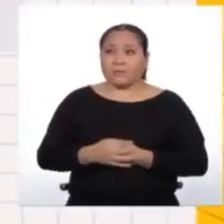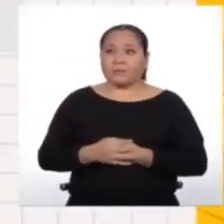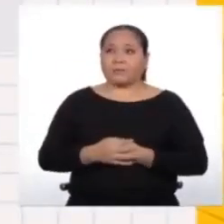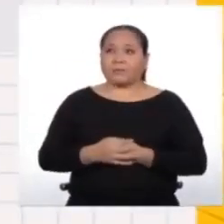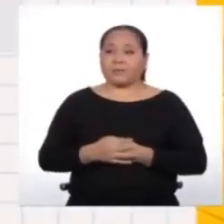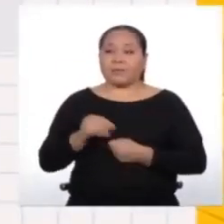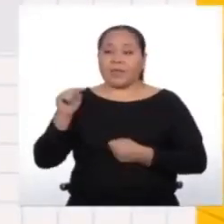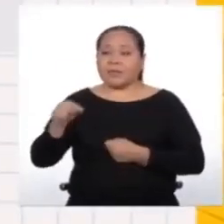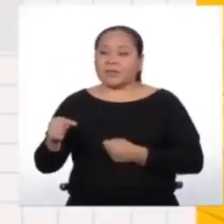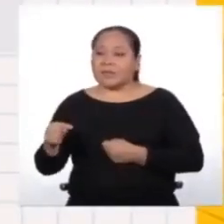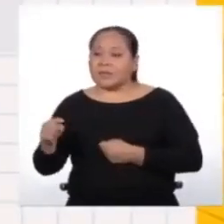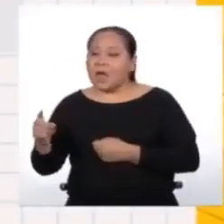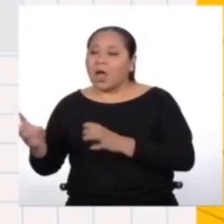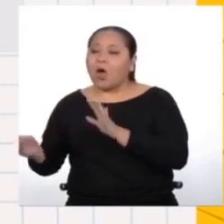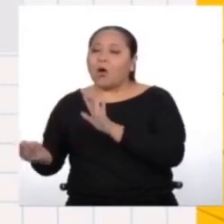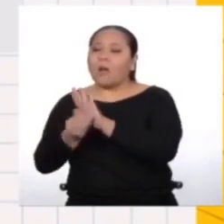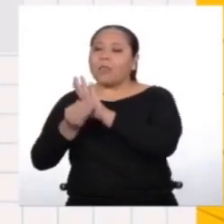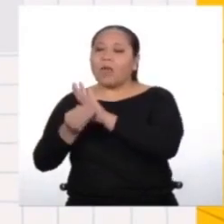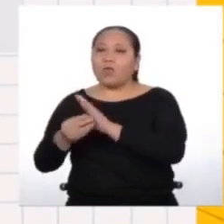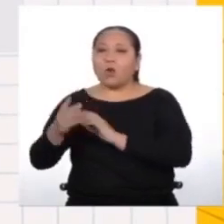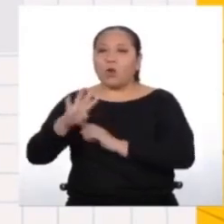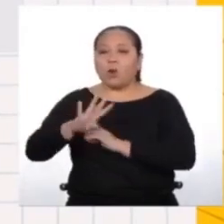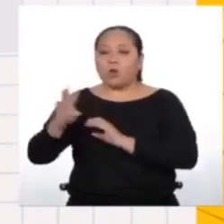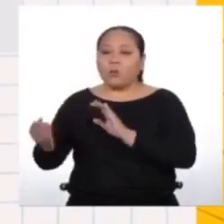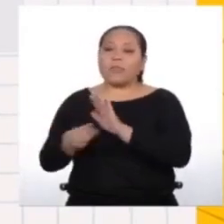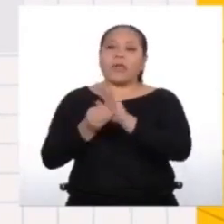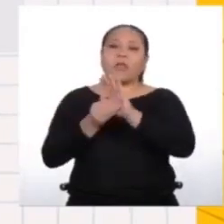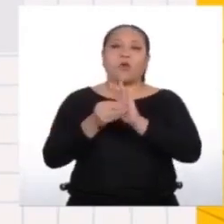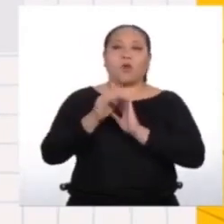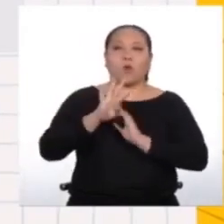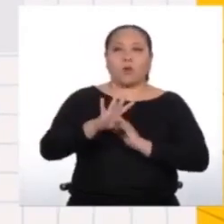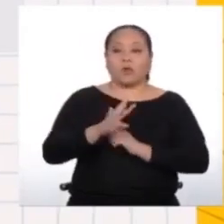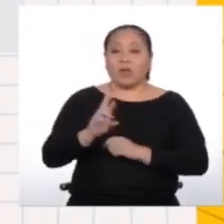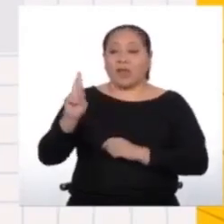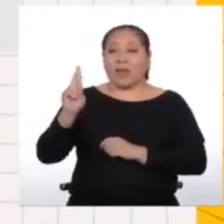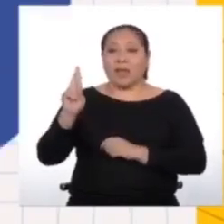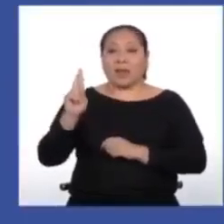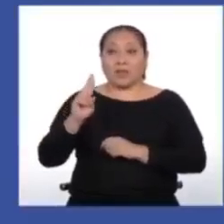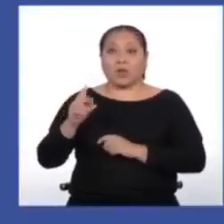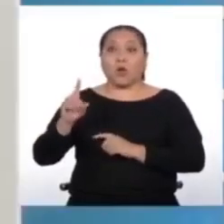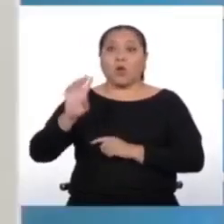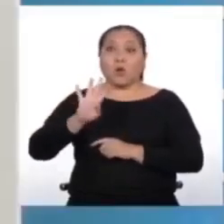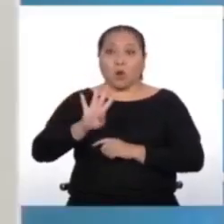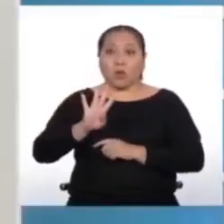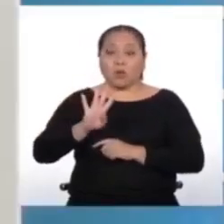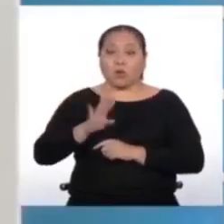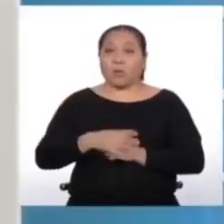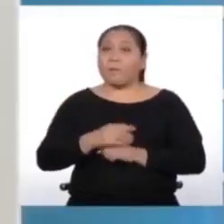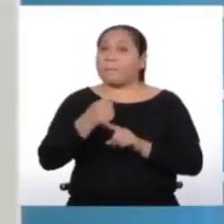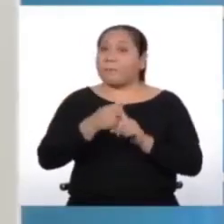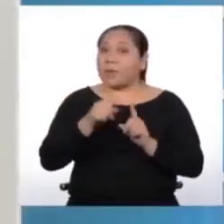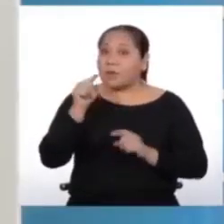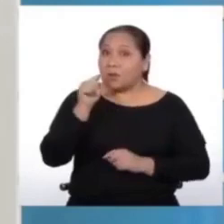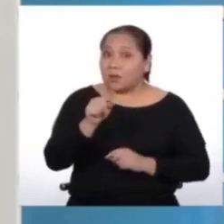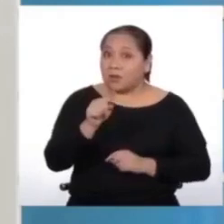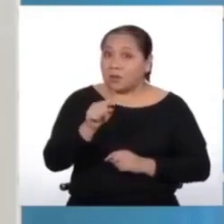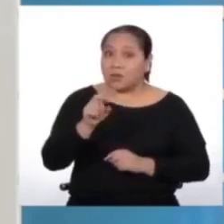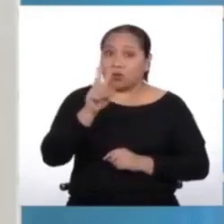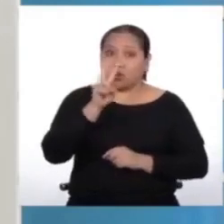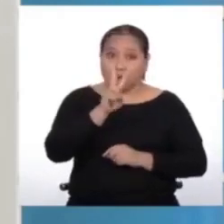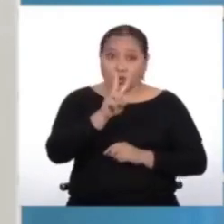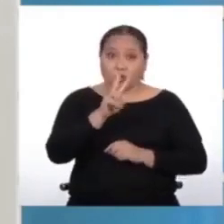Está subiendo de 4 en 4, así que la razón sería 4 positivo. Pero ojo, hay dos